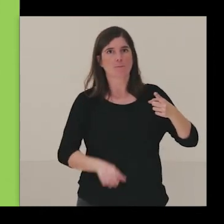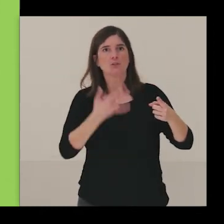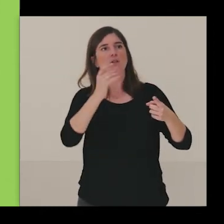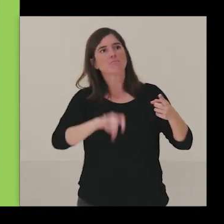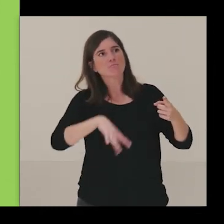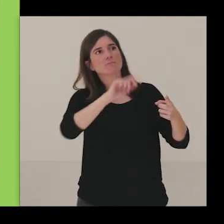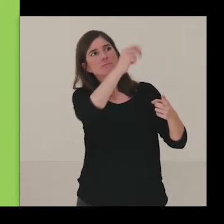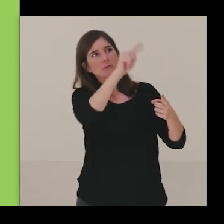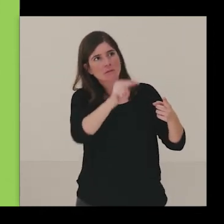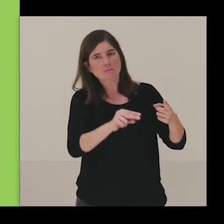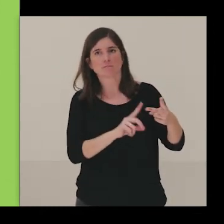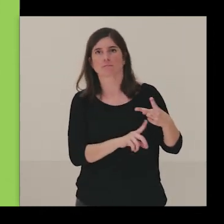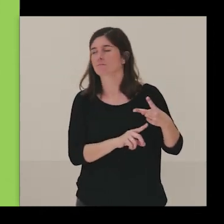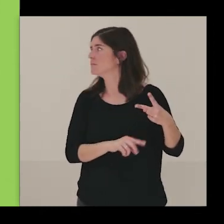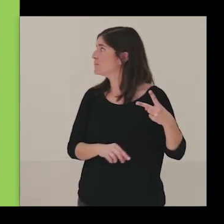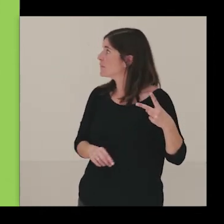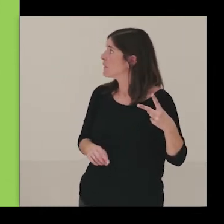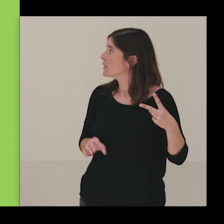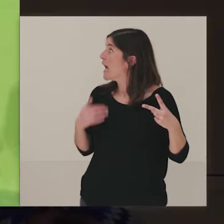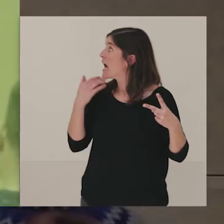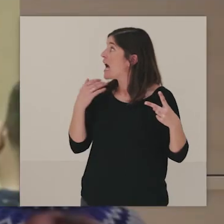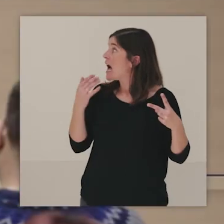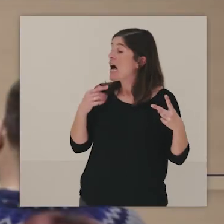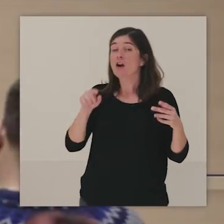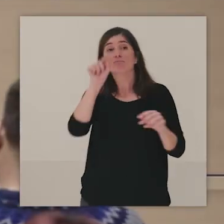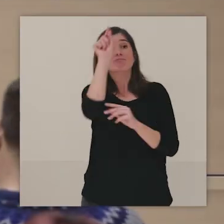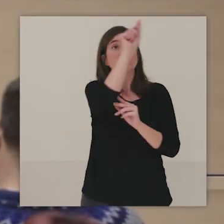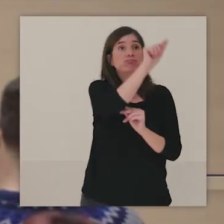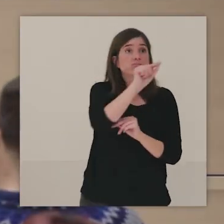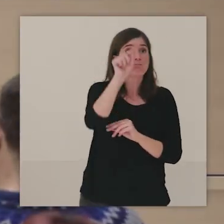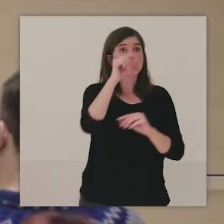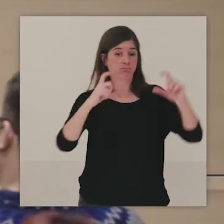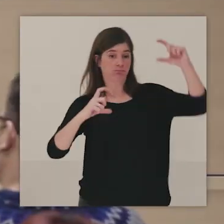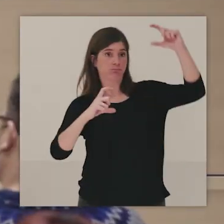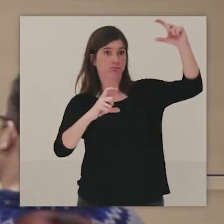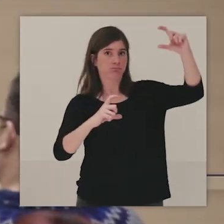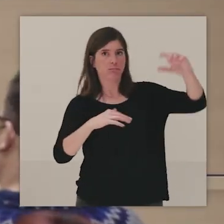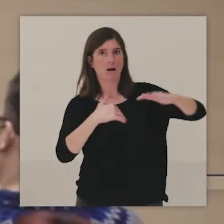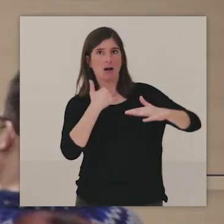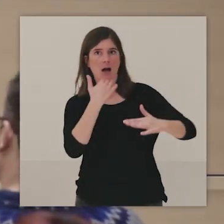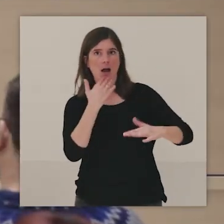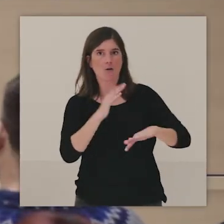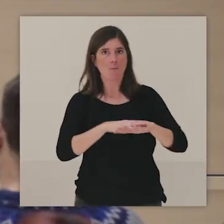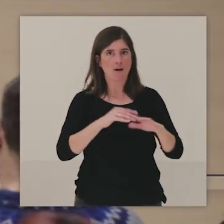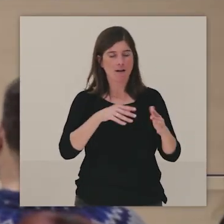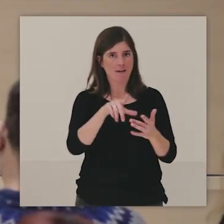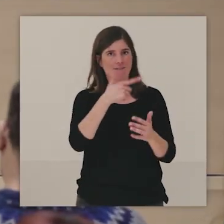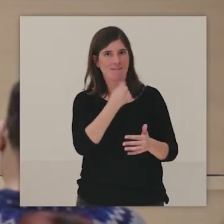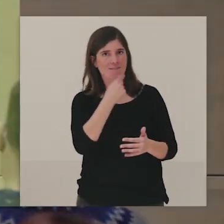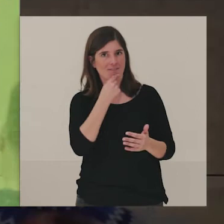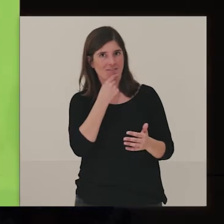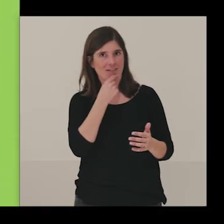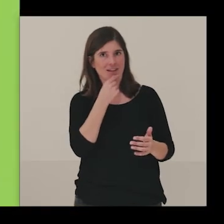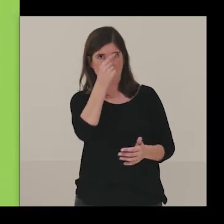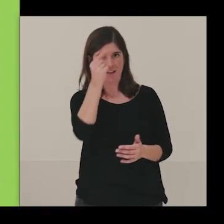resaltamos un detalle, llamamos la atención para que se fijen en algo, para que además del cuadro general, pues también perciban alguna cuestión que pueda ser